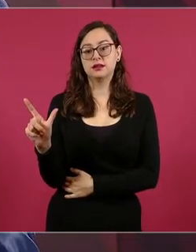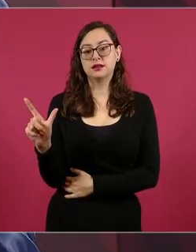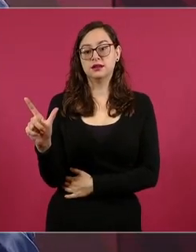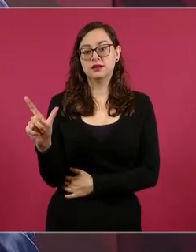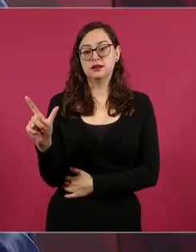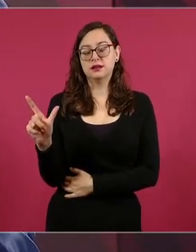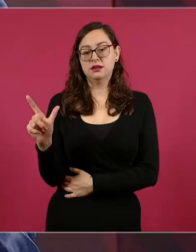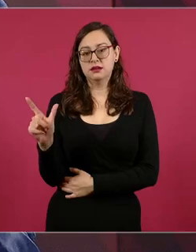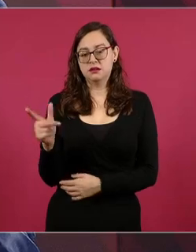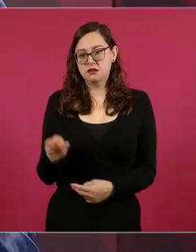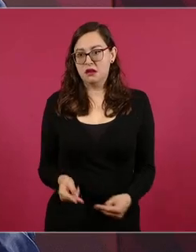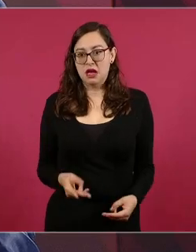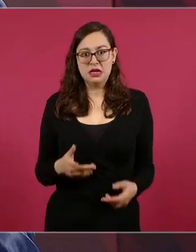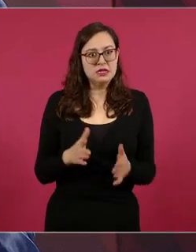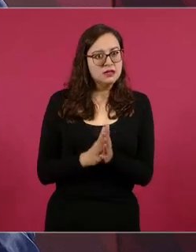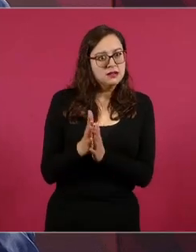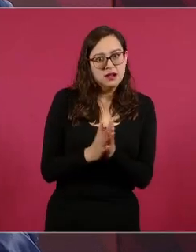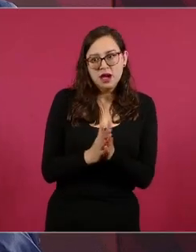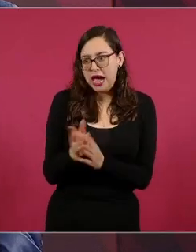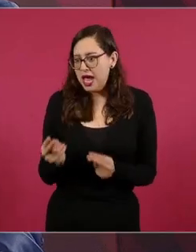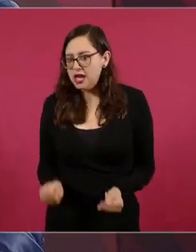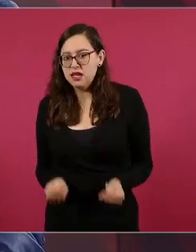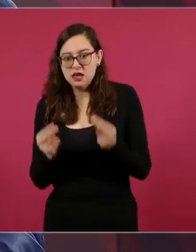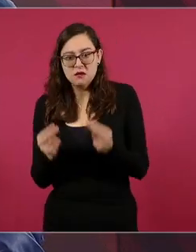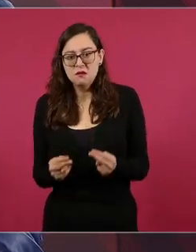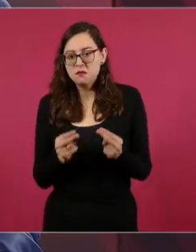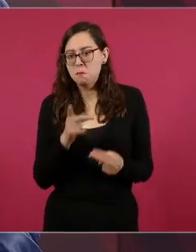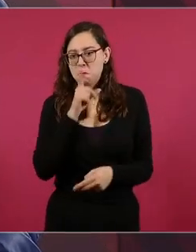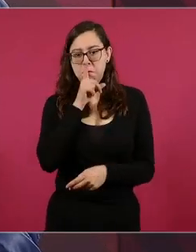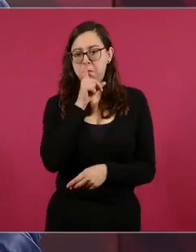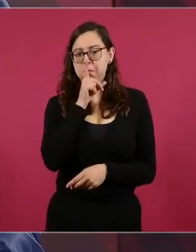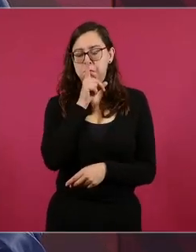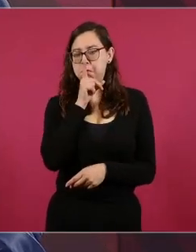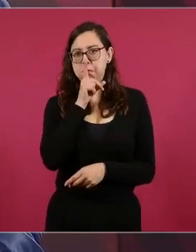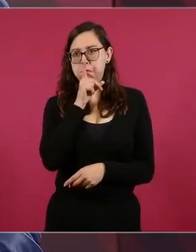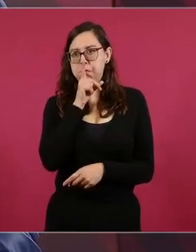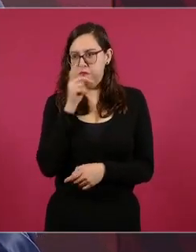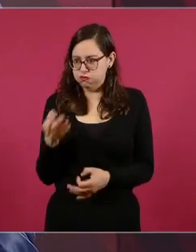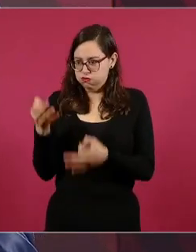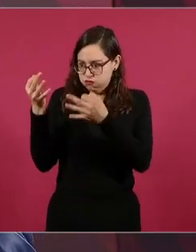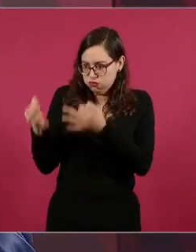no mercenario, ayuda mucho.